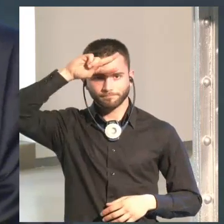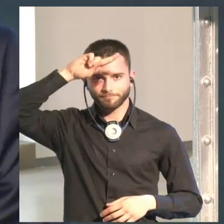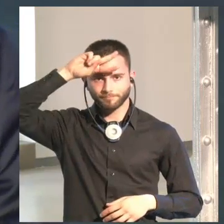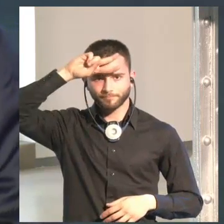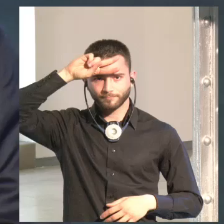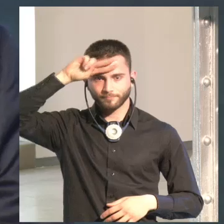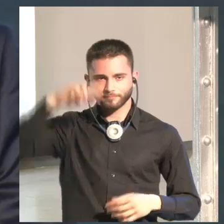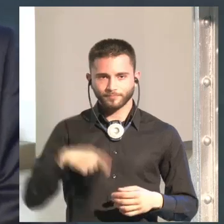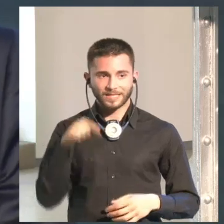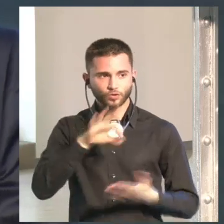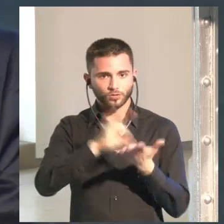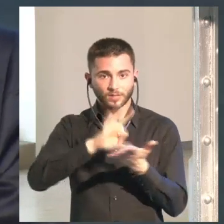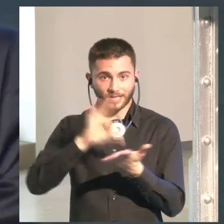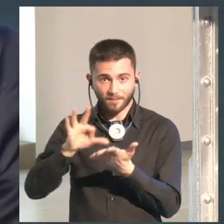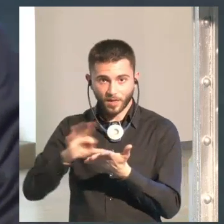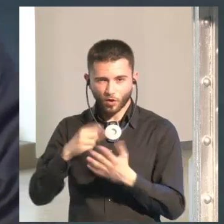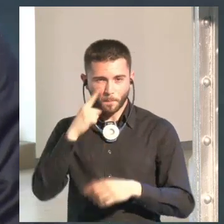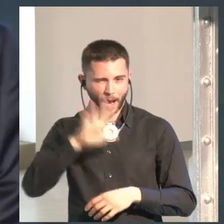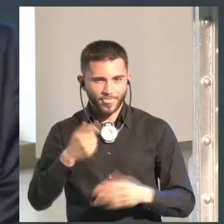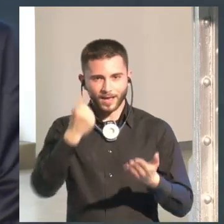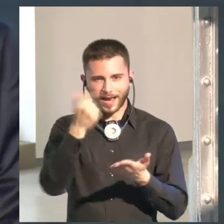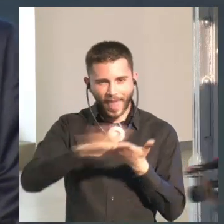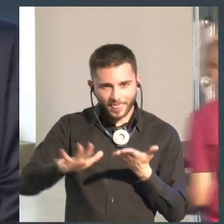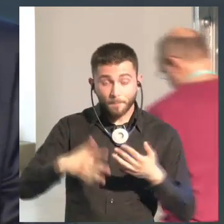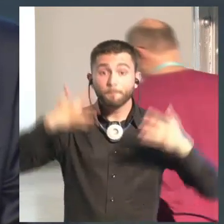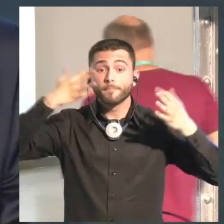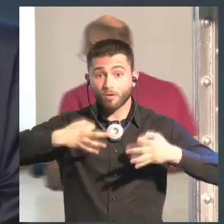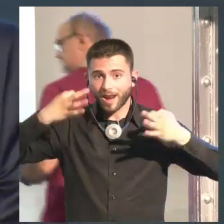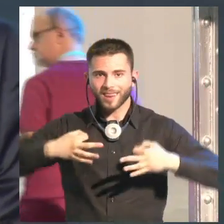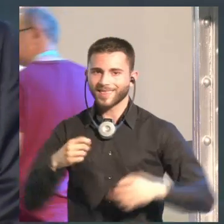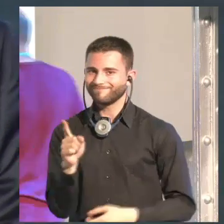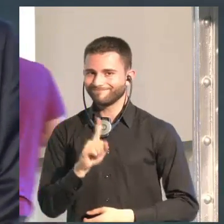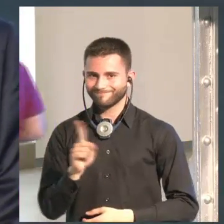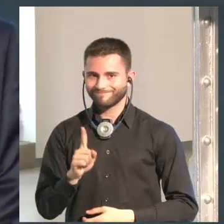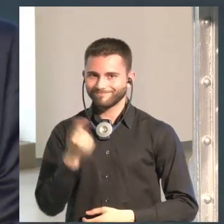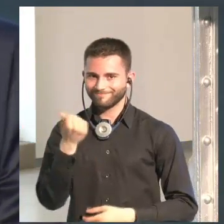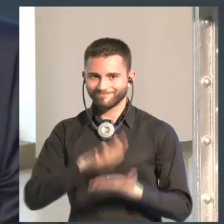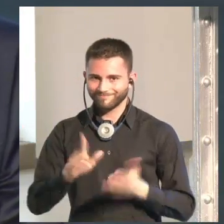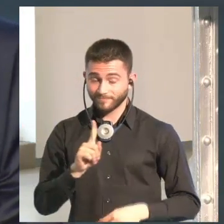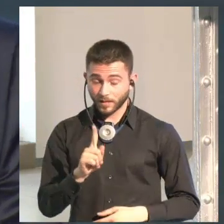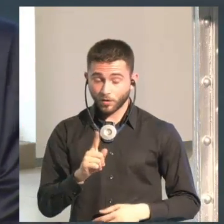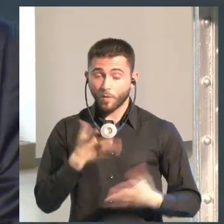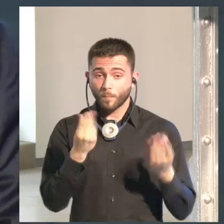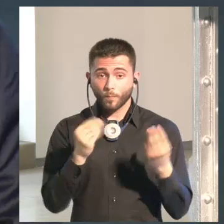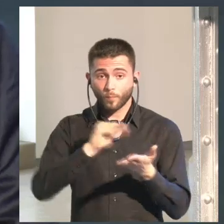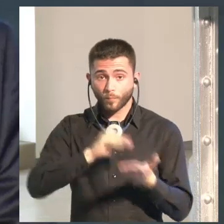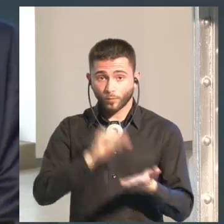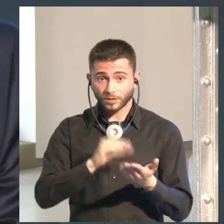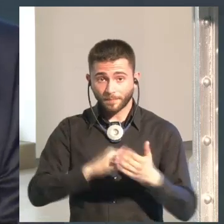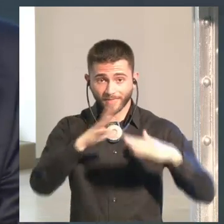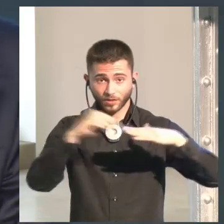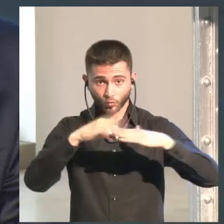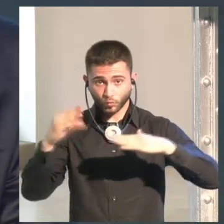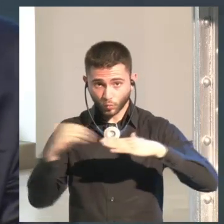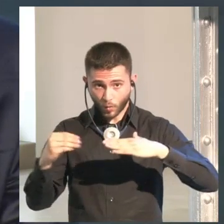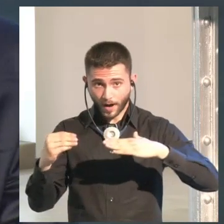Y estos servicios que, como decíamos, parecen gratis, pero en realidad no lo son. Muchas veces los usuarios